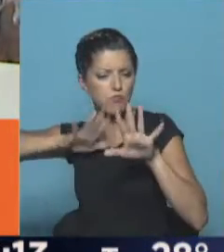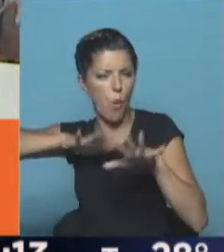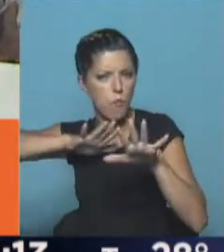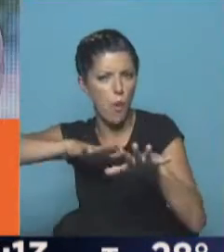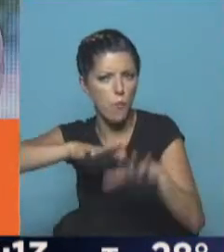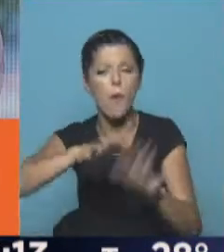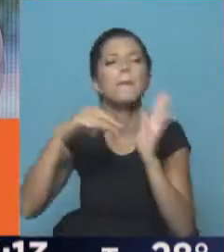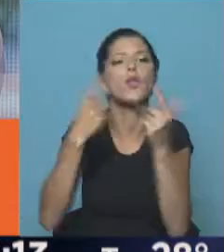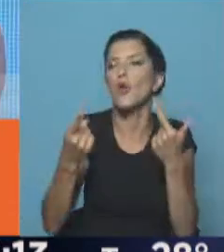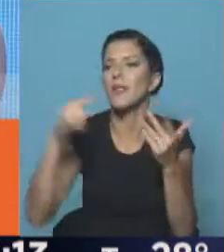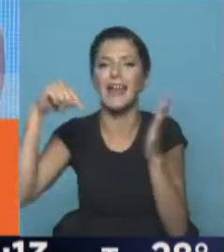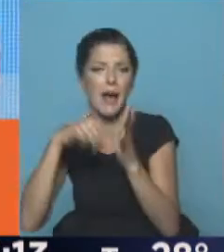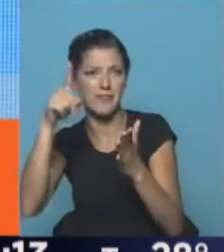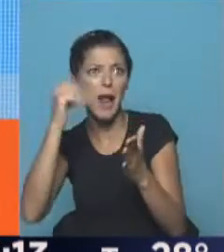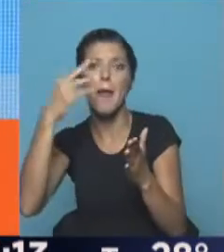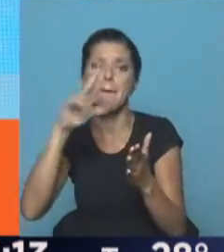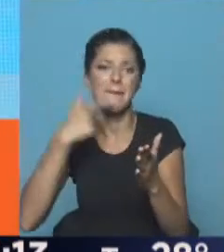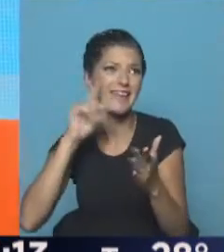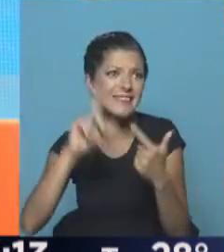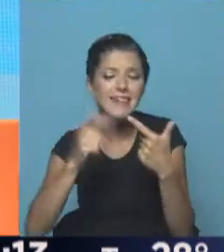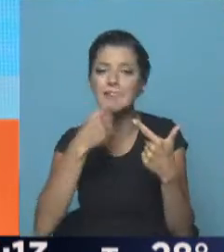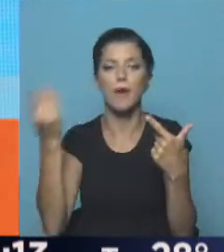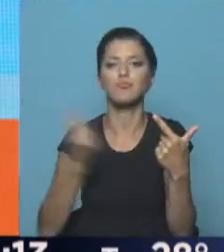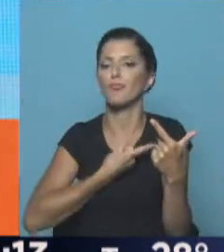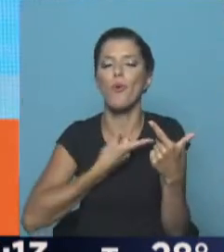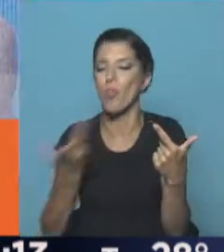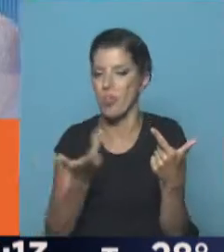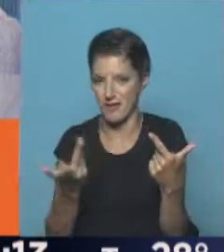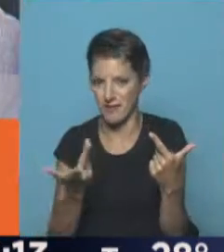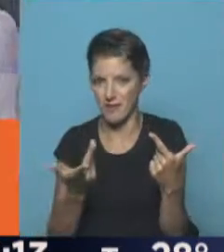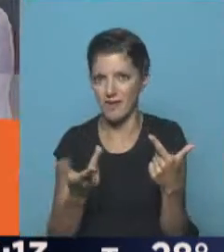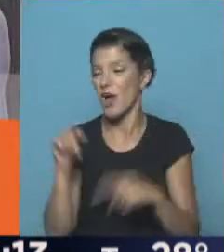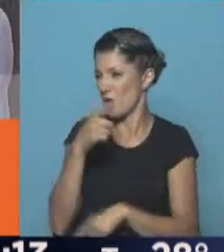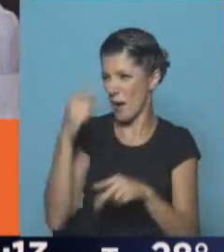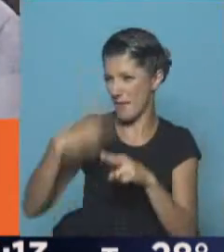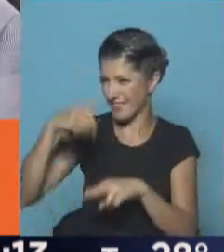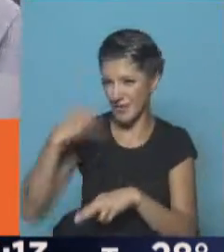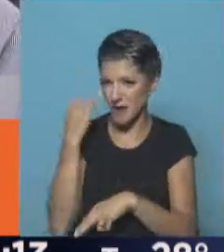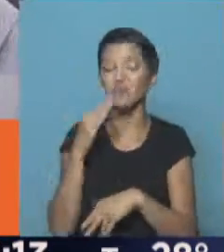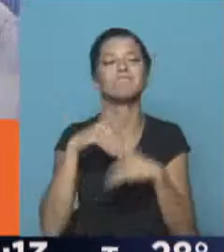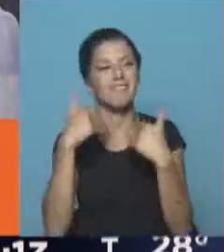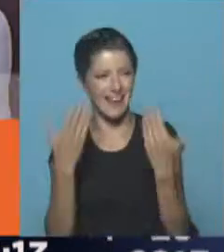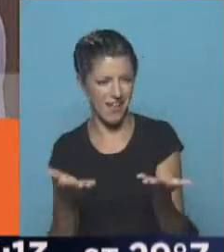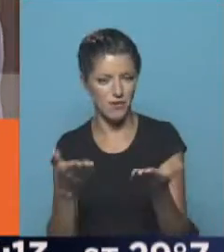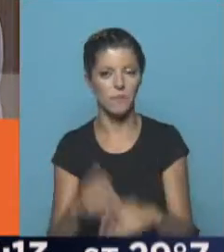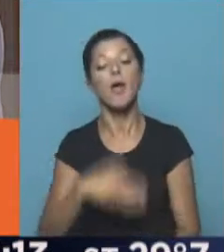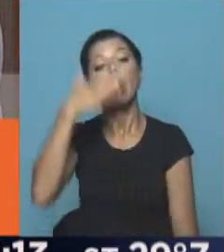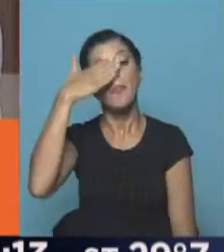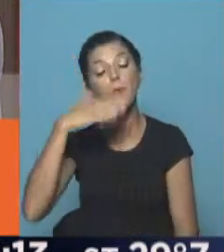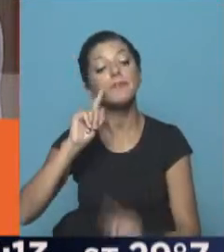donde se haría en brasilia que la capital no hay una plaza de mayo- eso por un lado después hay tradiciones